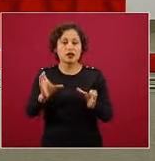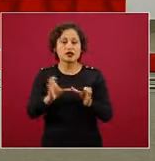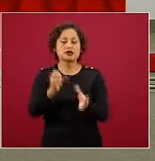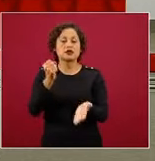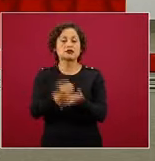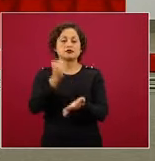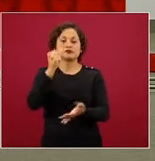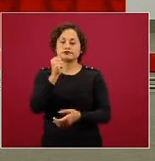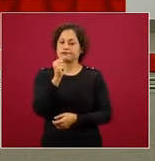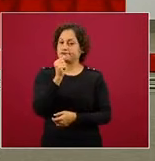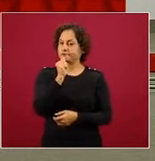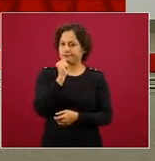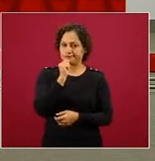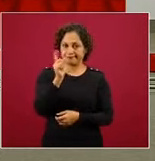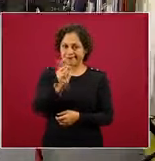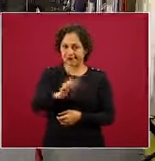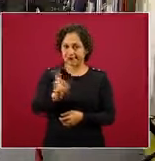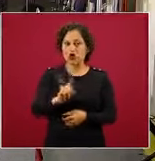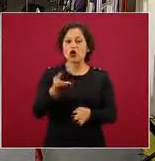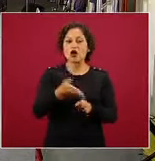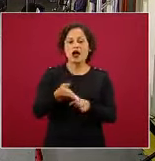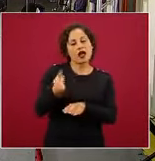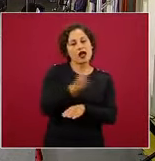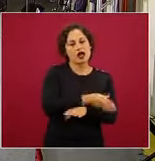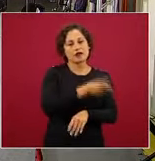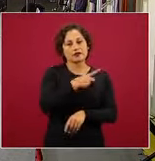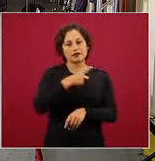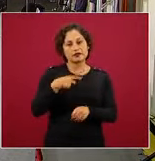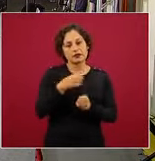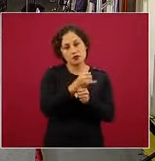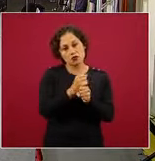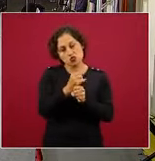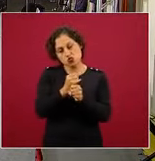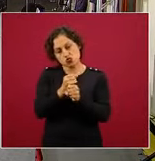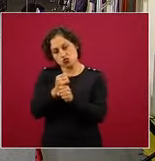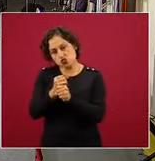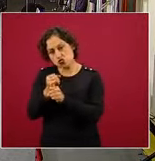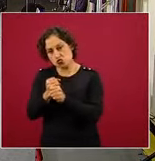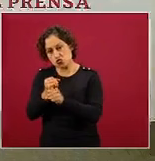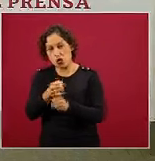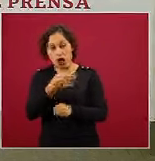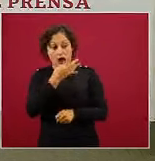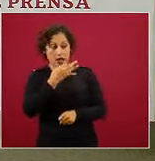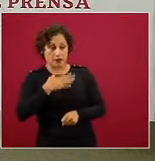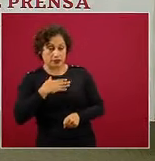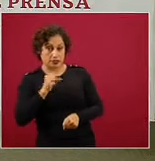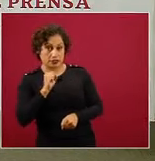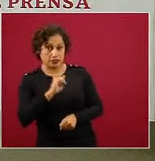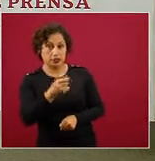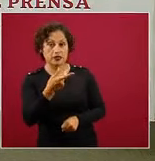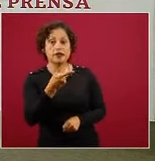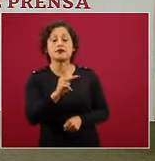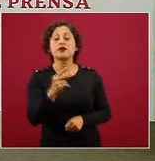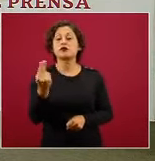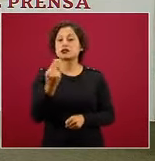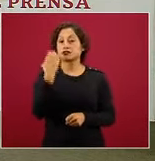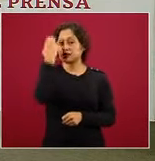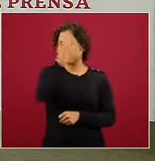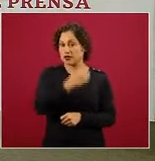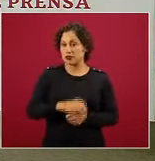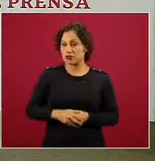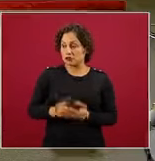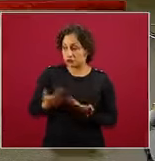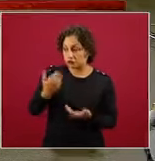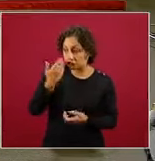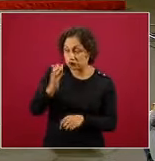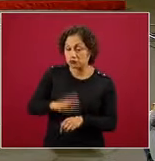de evaluación. El reporte es inmediato, pero se tiene que evaluar. No sé si vas a agregar algo. Sí, solamente comentar